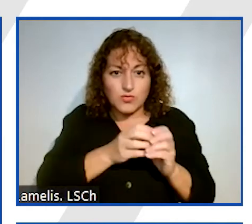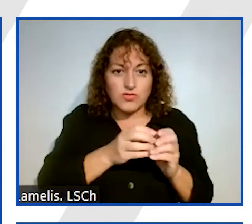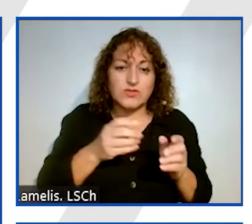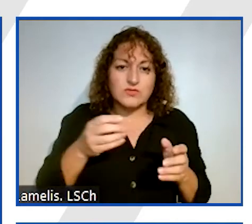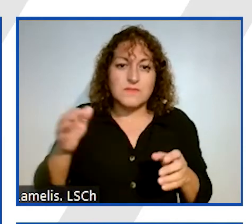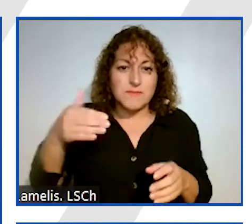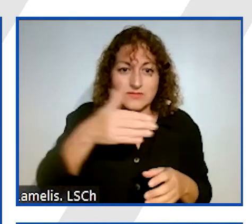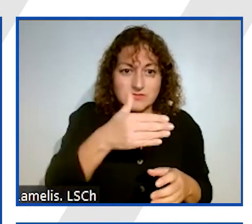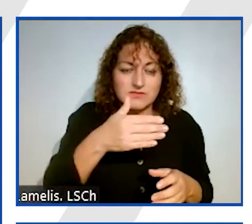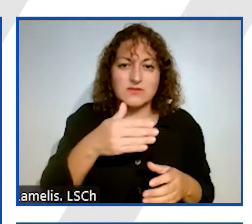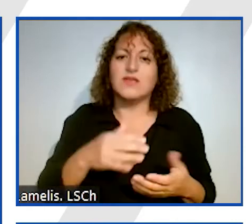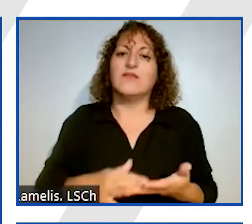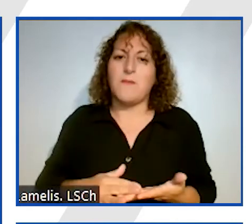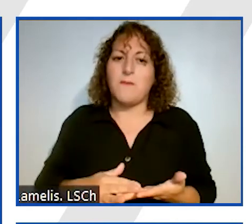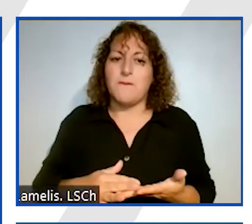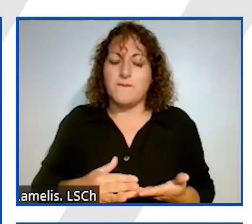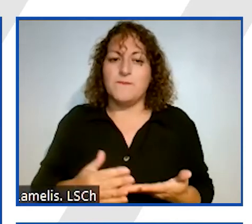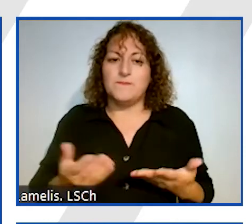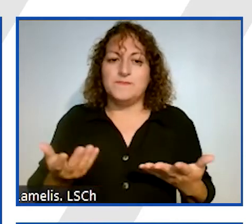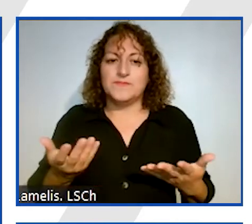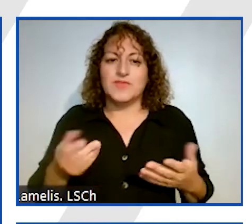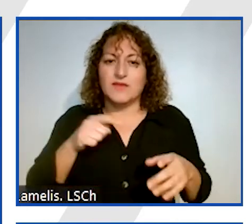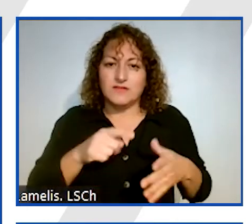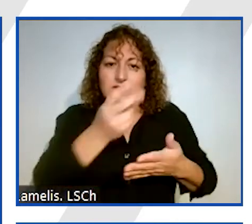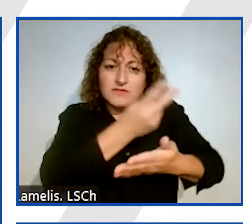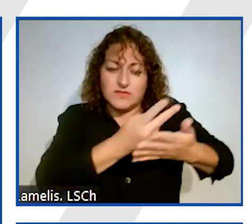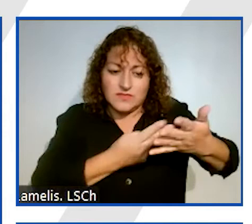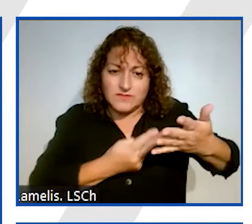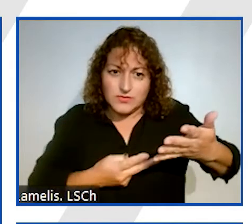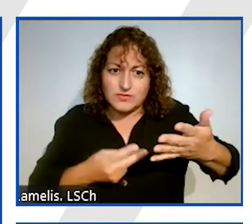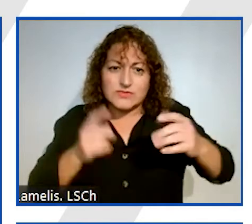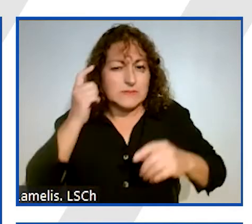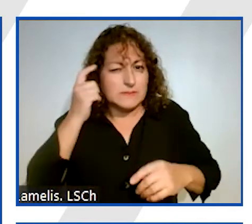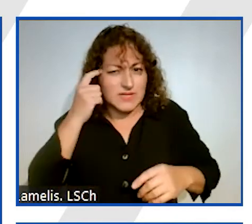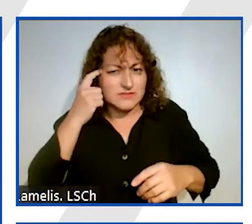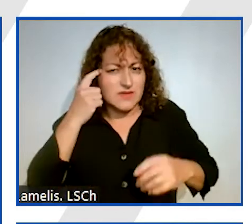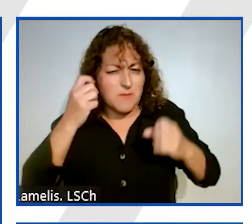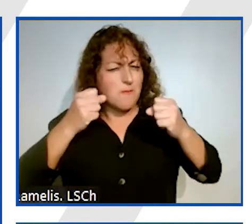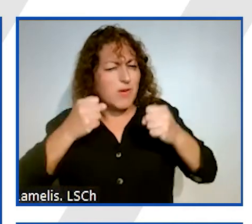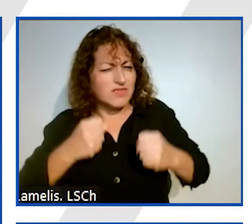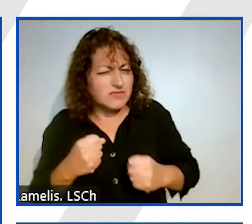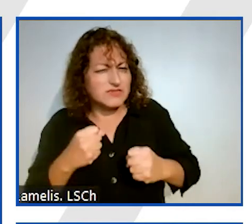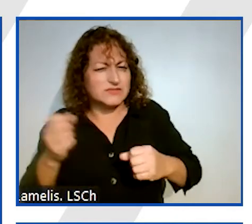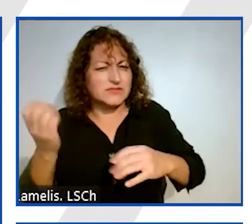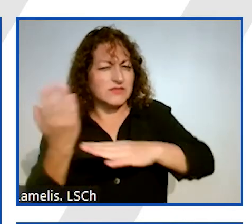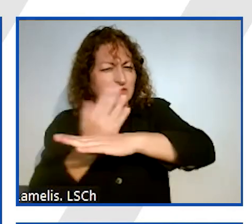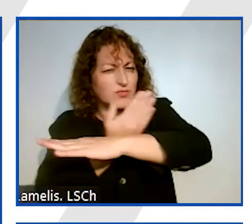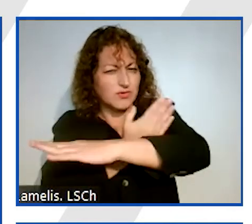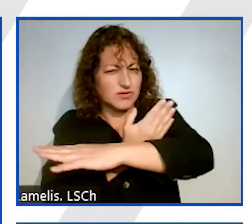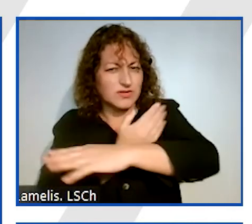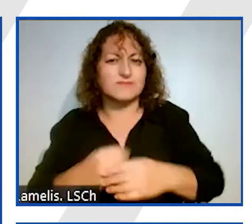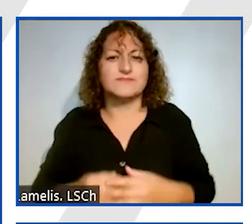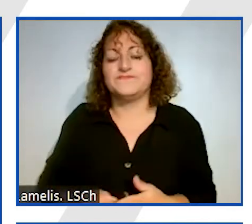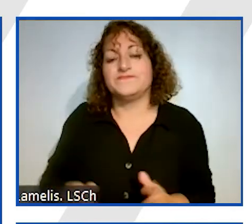Y dentro de ellos hay un gran registro de dibujos que se creen que pueden ser tiburones. Es imposible decir si son tiburones, pero